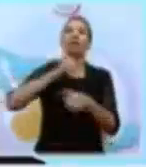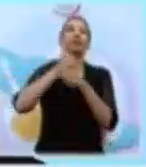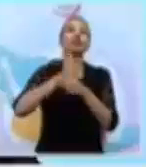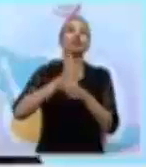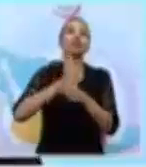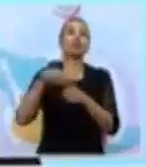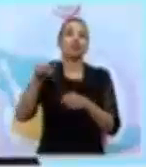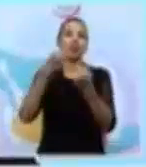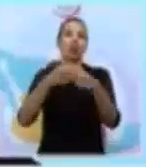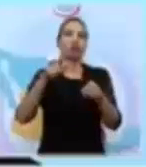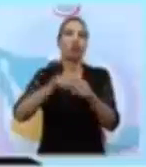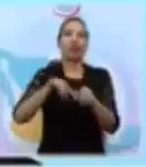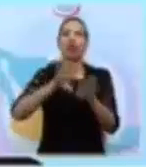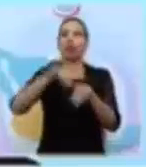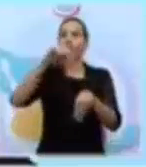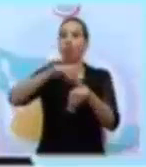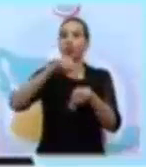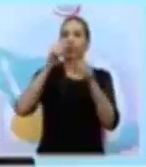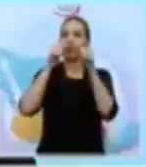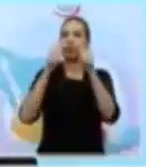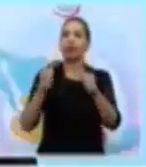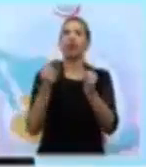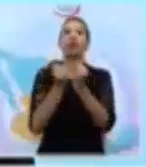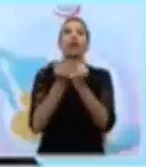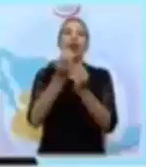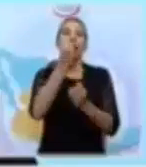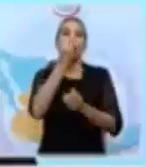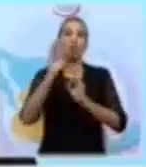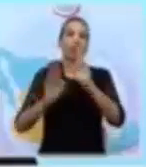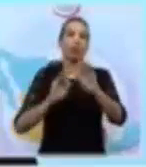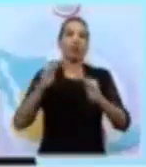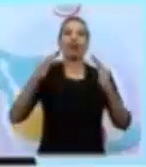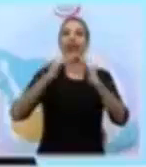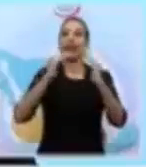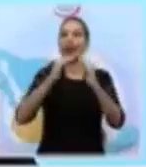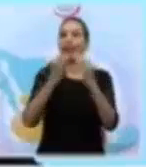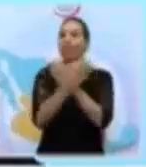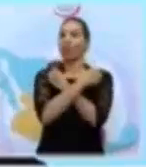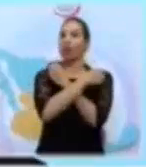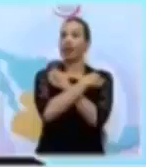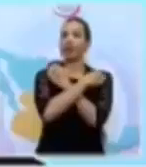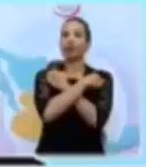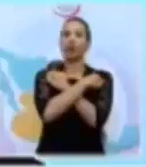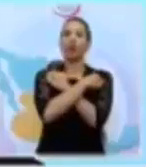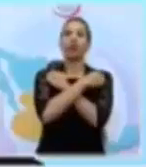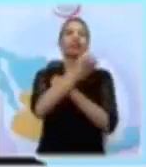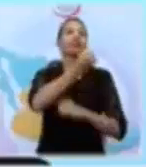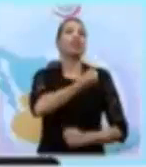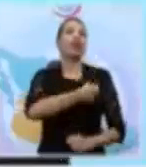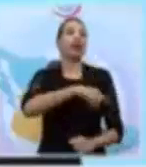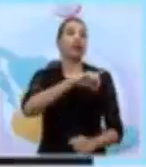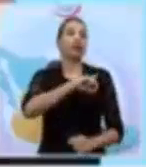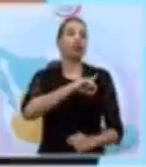como seguridad social, como alimentación, como vivienda, como educación y salud.